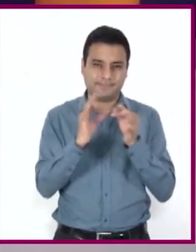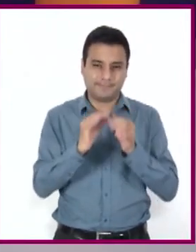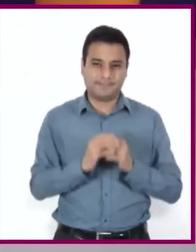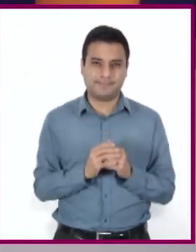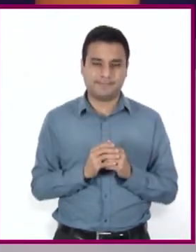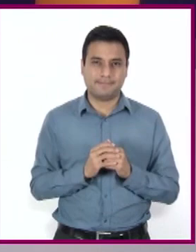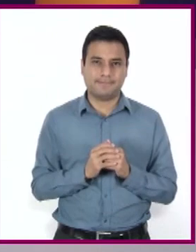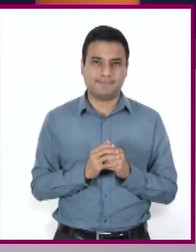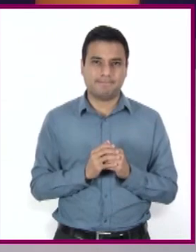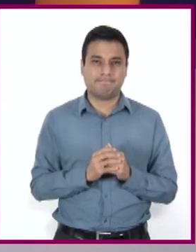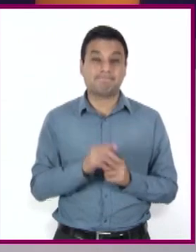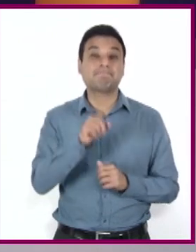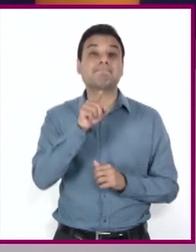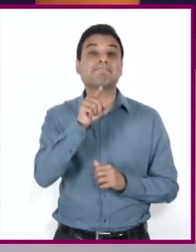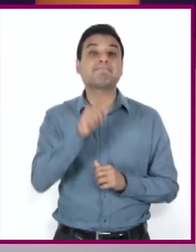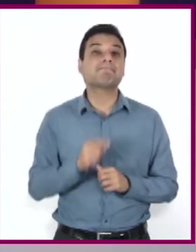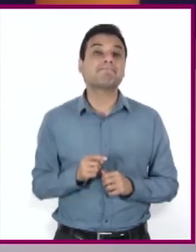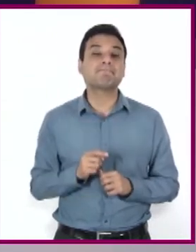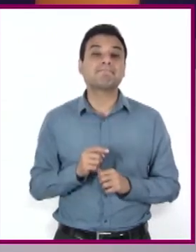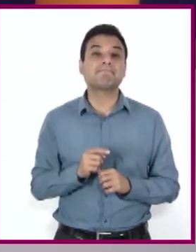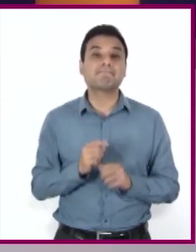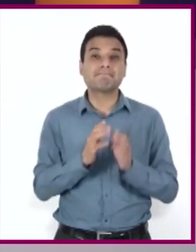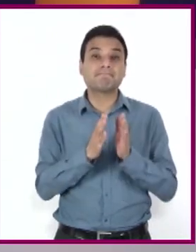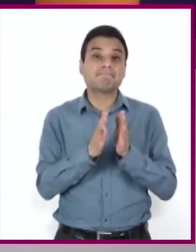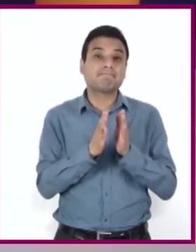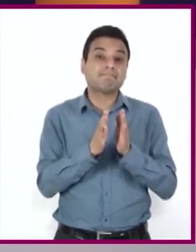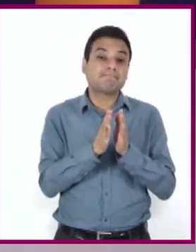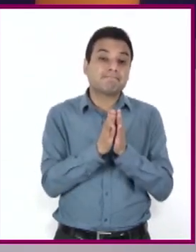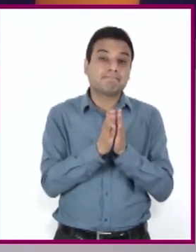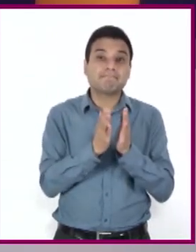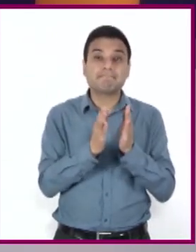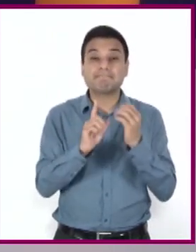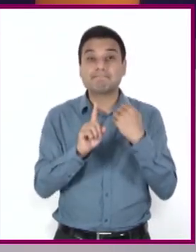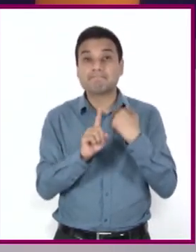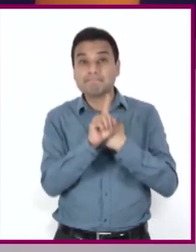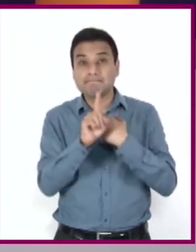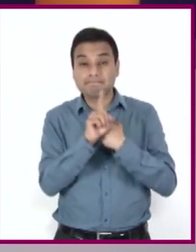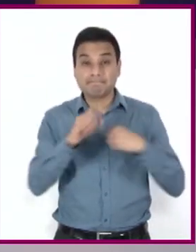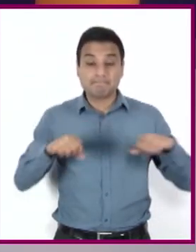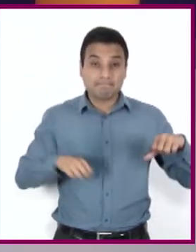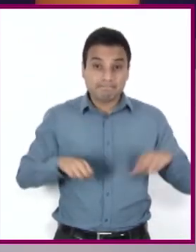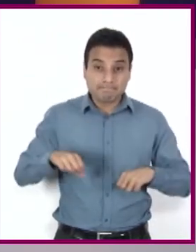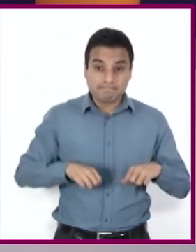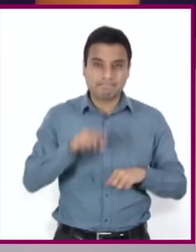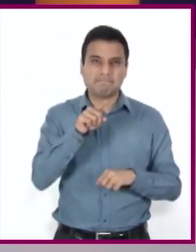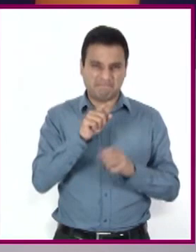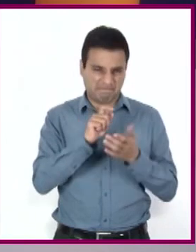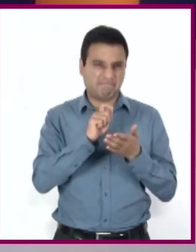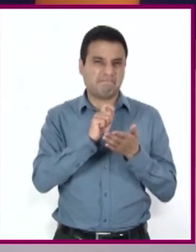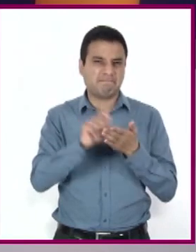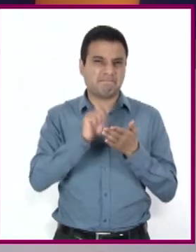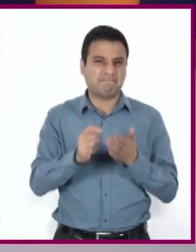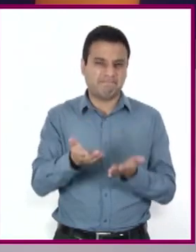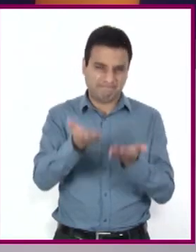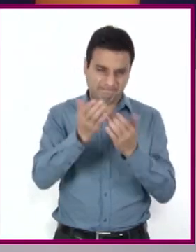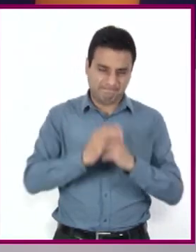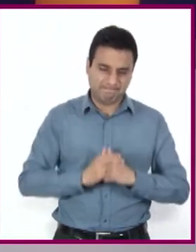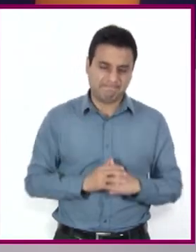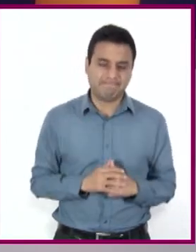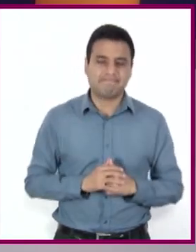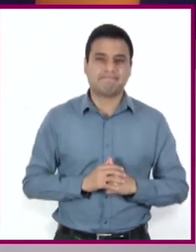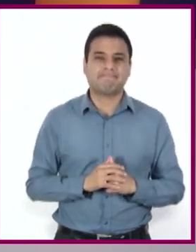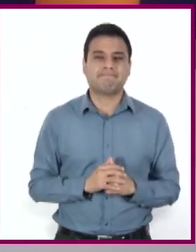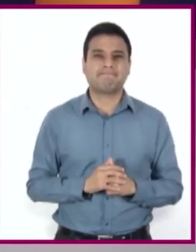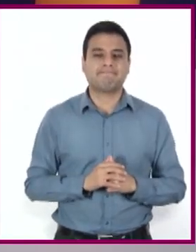invitamos a resolver algunos de los problemas o ejercicios sobre proporcionalidad directa de los libros de textos de matemáticas segundo